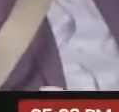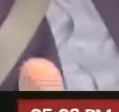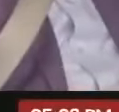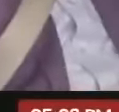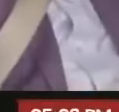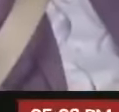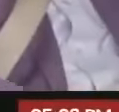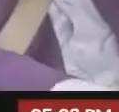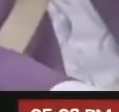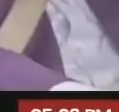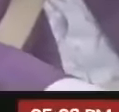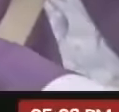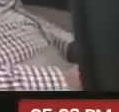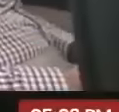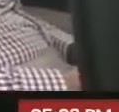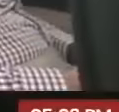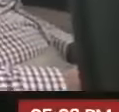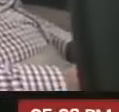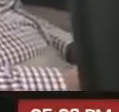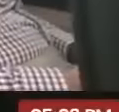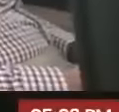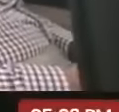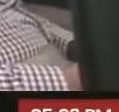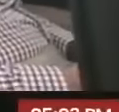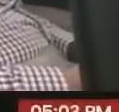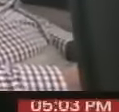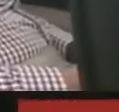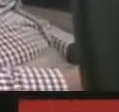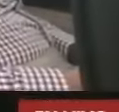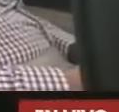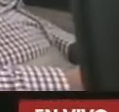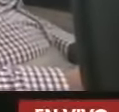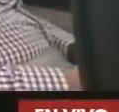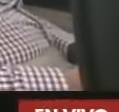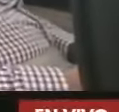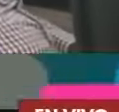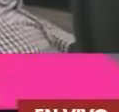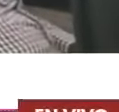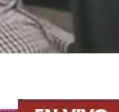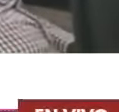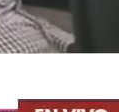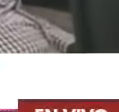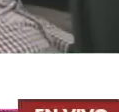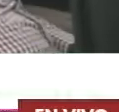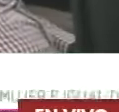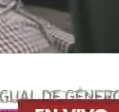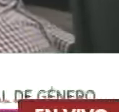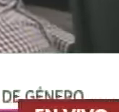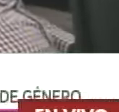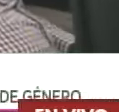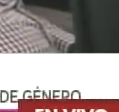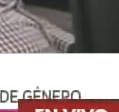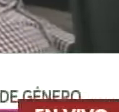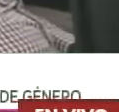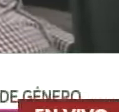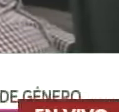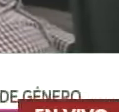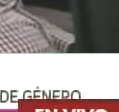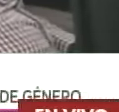Delis, ¿dónde naciste tú, Delis? Yo nací en Valencia, en el Hospital Central de Valencia, la